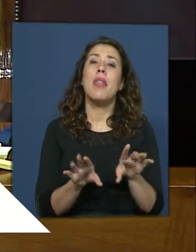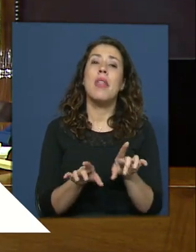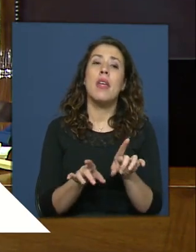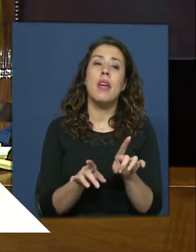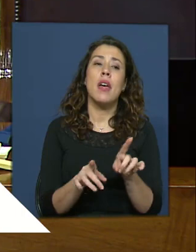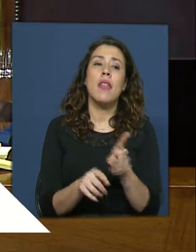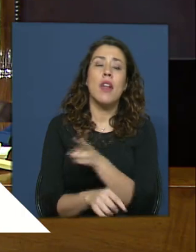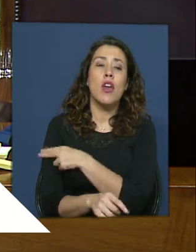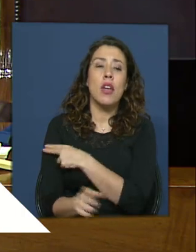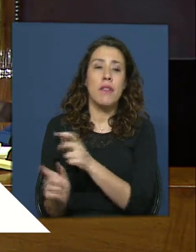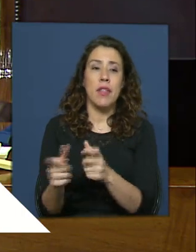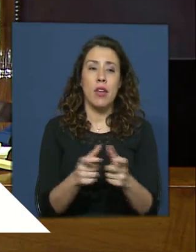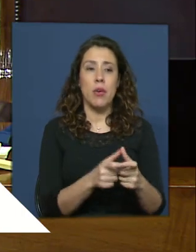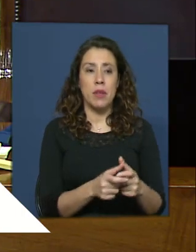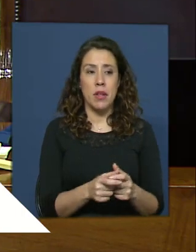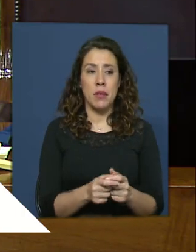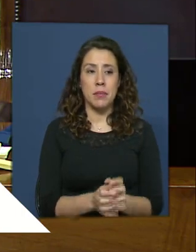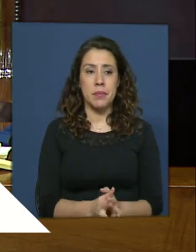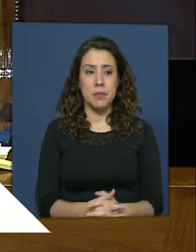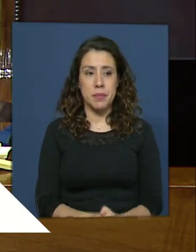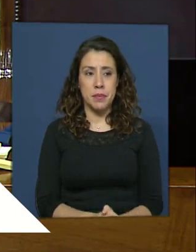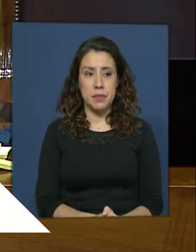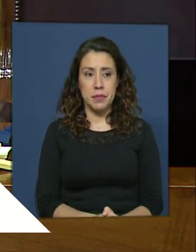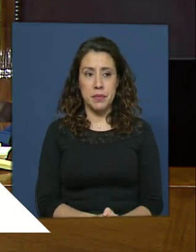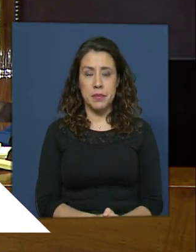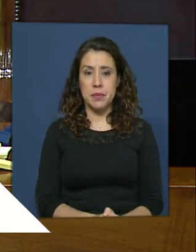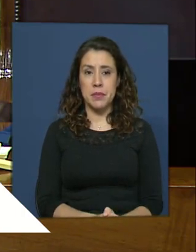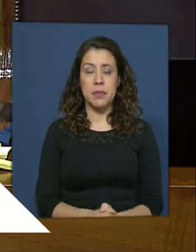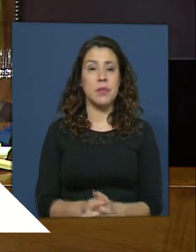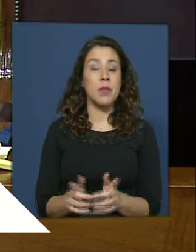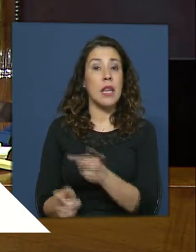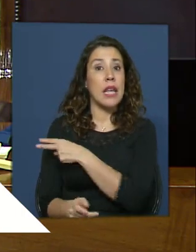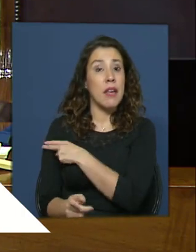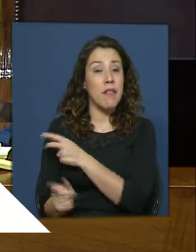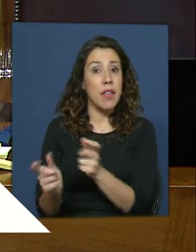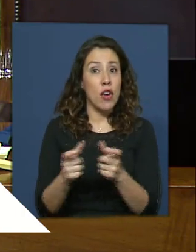quedado durante 5 años. De acuerdo a que los jefes de comité acuerden,